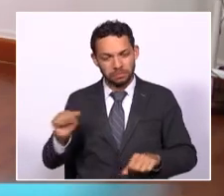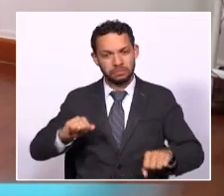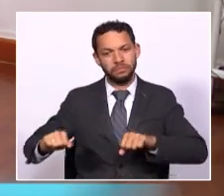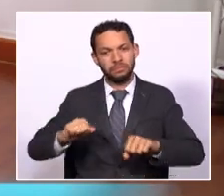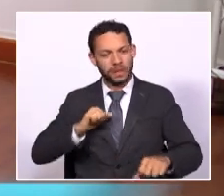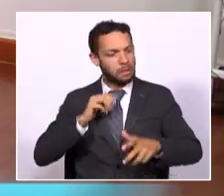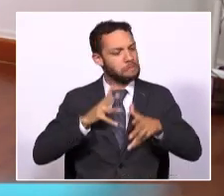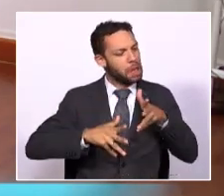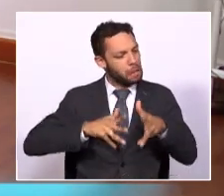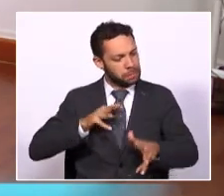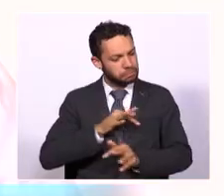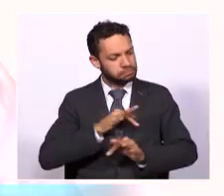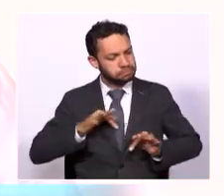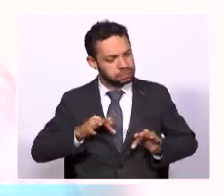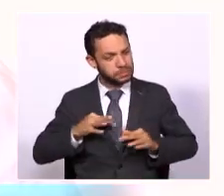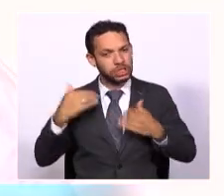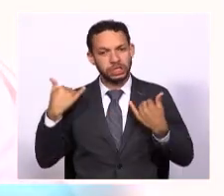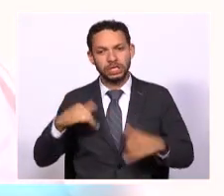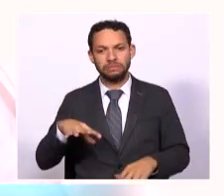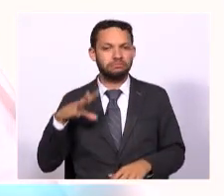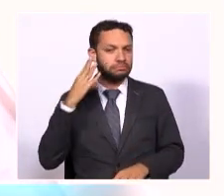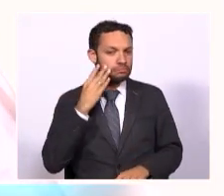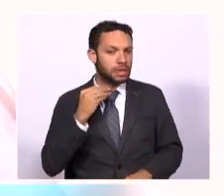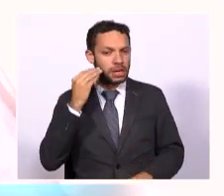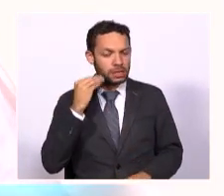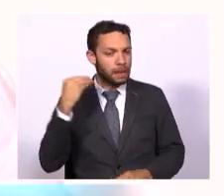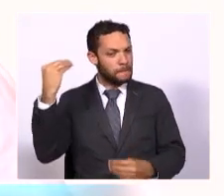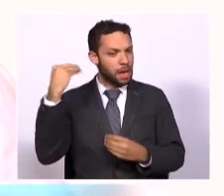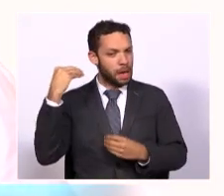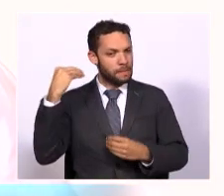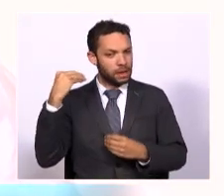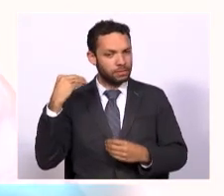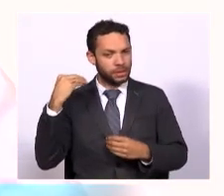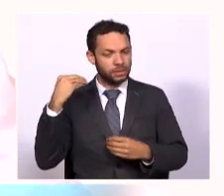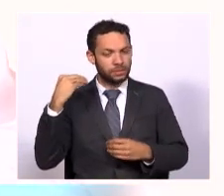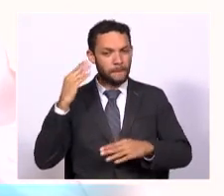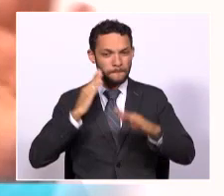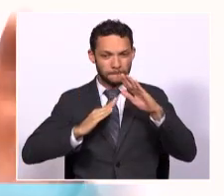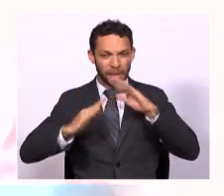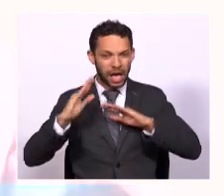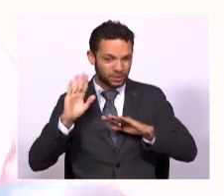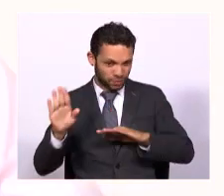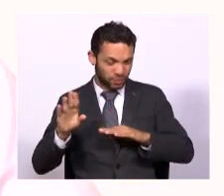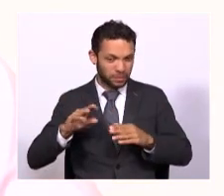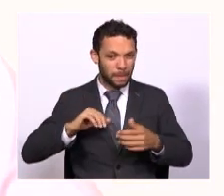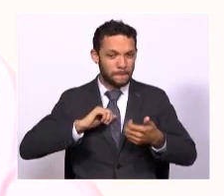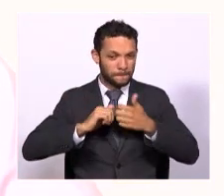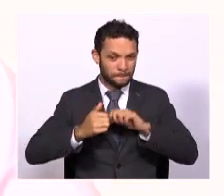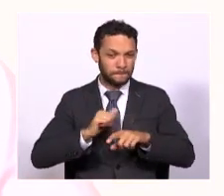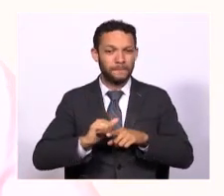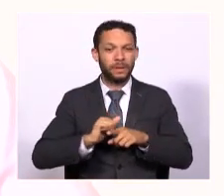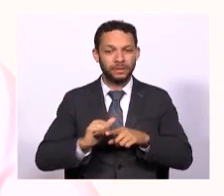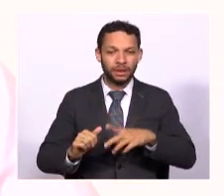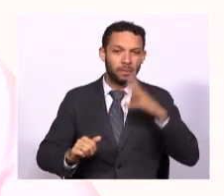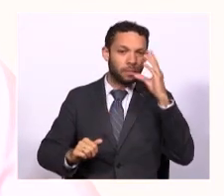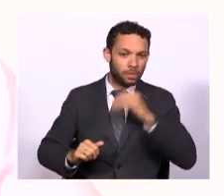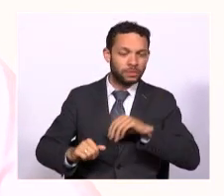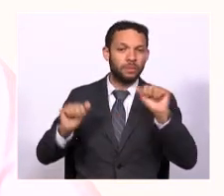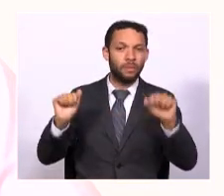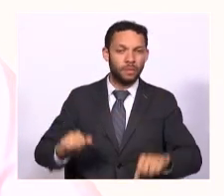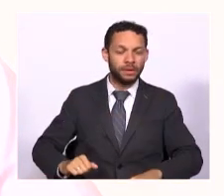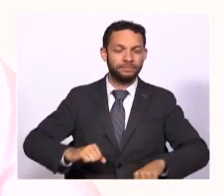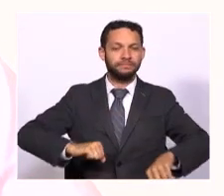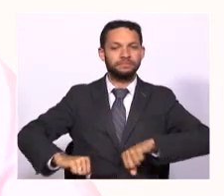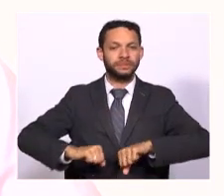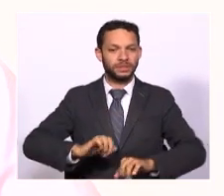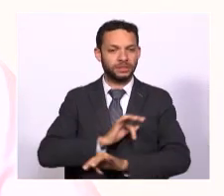el máximo grado de formación en Tai Chi y bueno, van a ver ustedes cosas muy lindas que se pueden acompañar